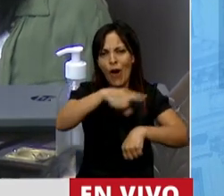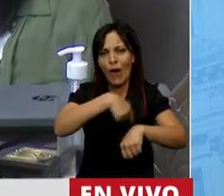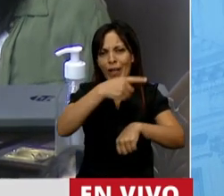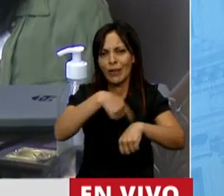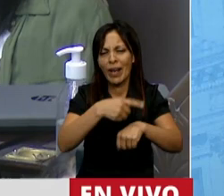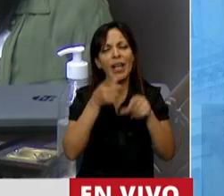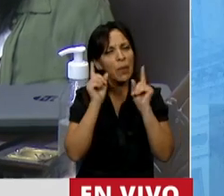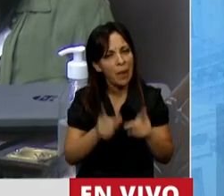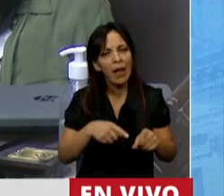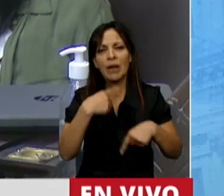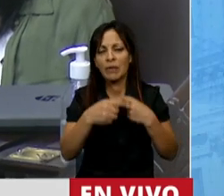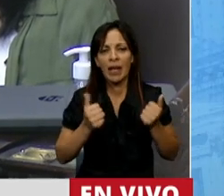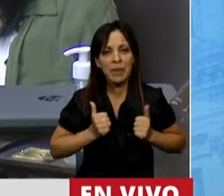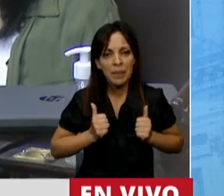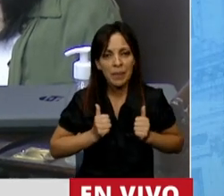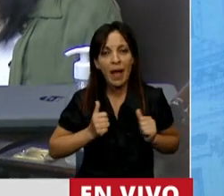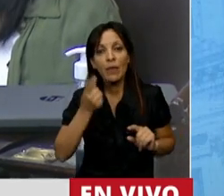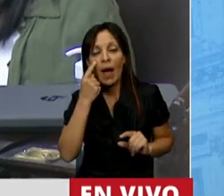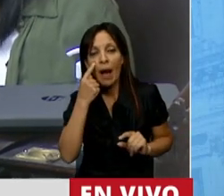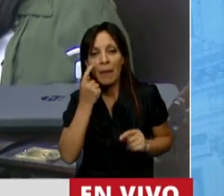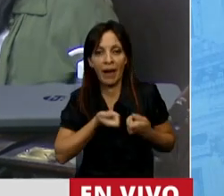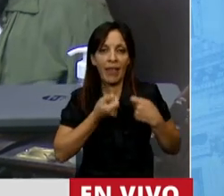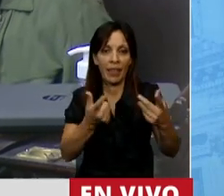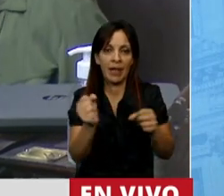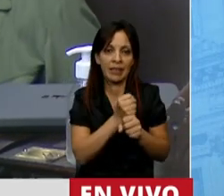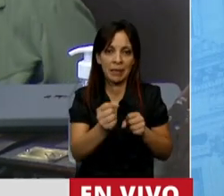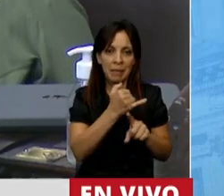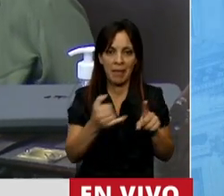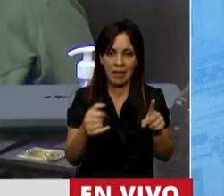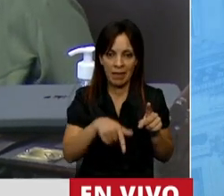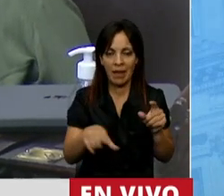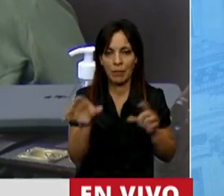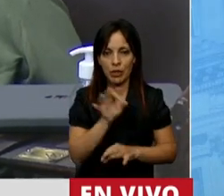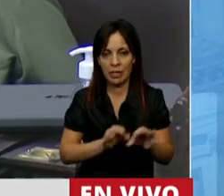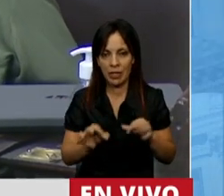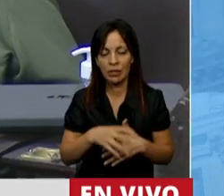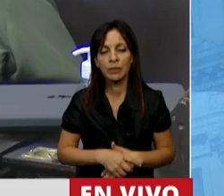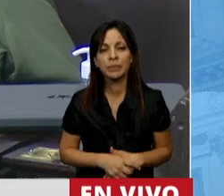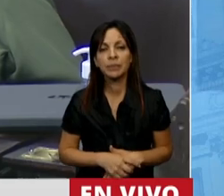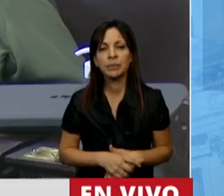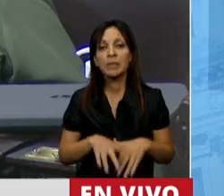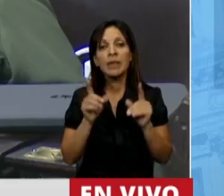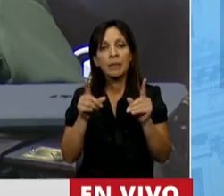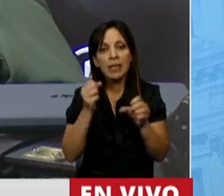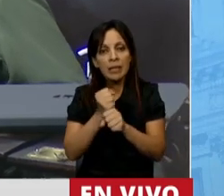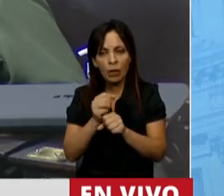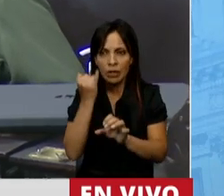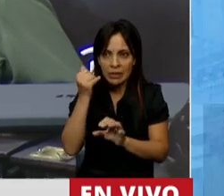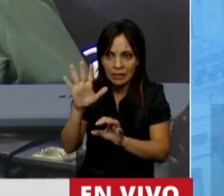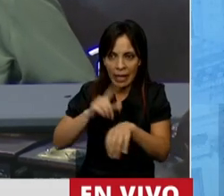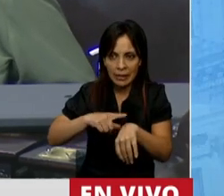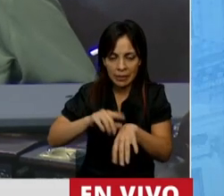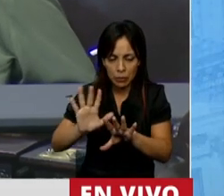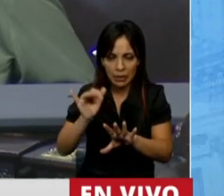seguir esperando a que demos media sanción a este proyecto. Y mientras vamos trabajando, ya cierro, me queda